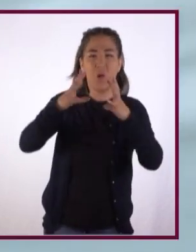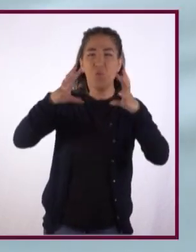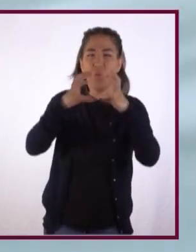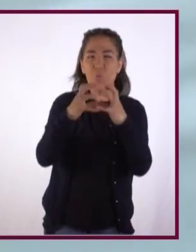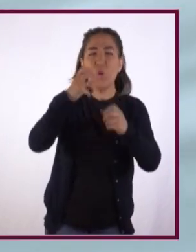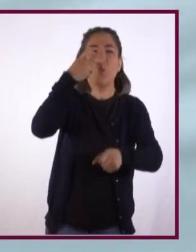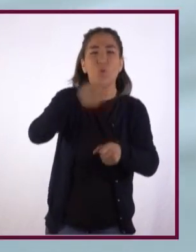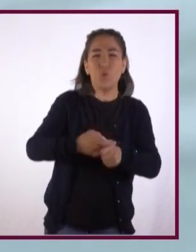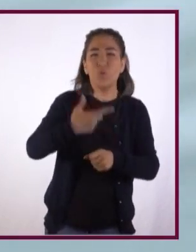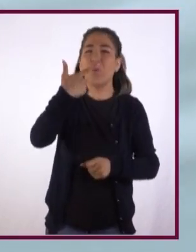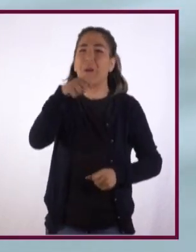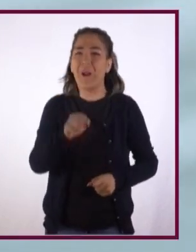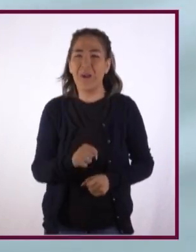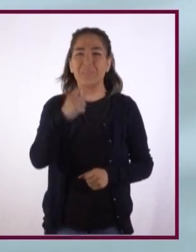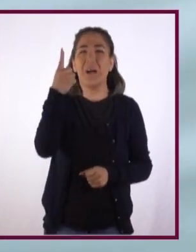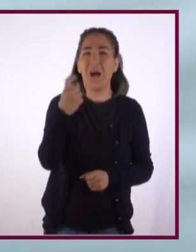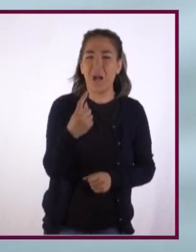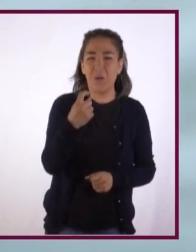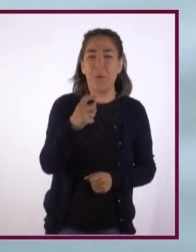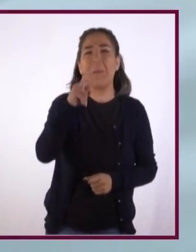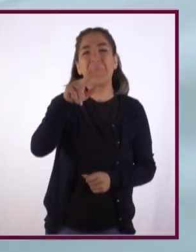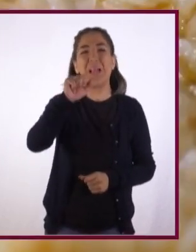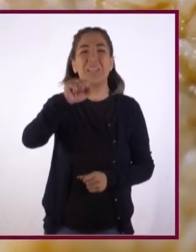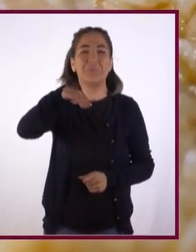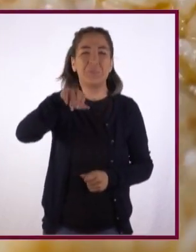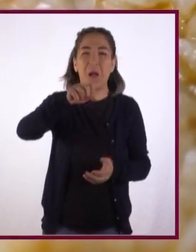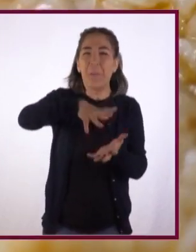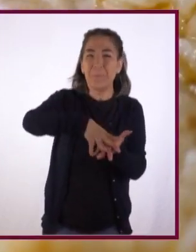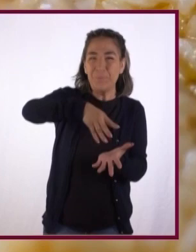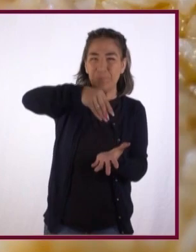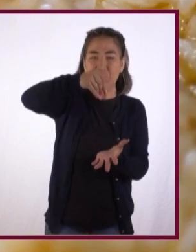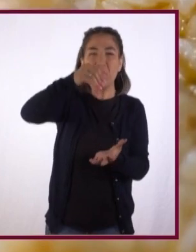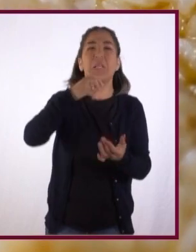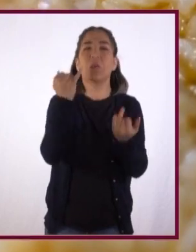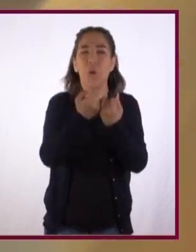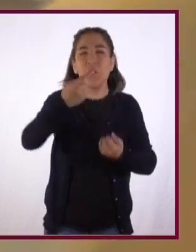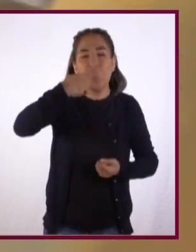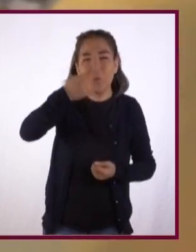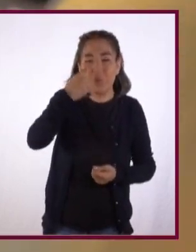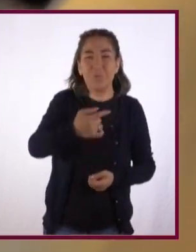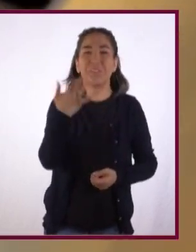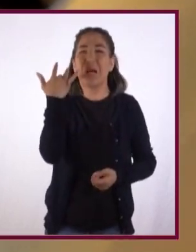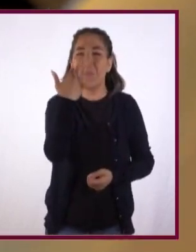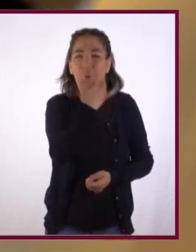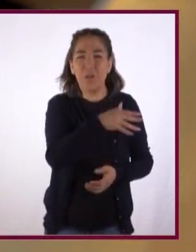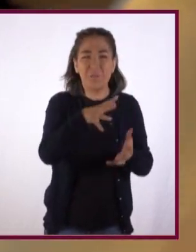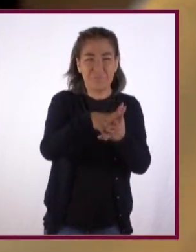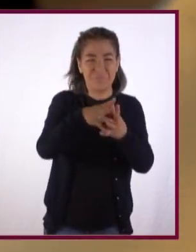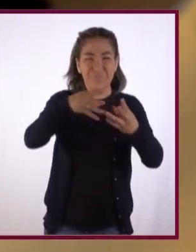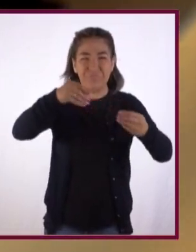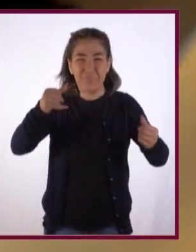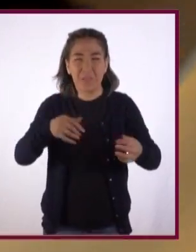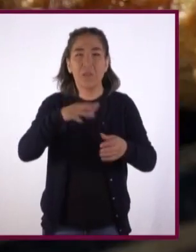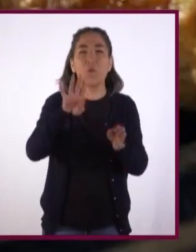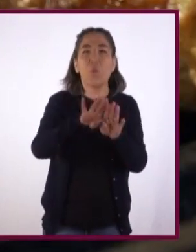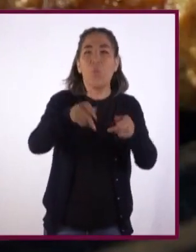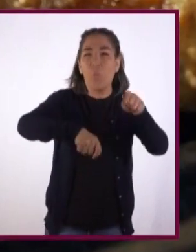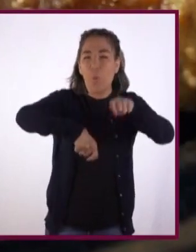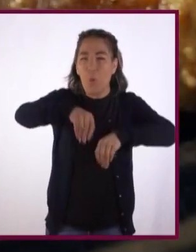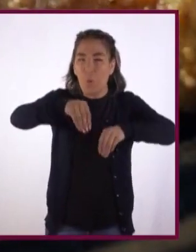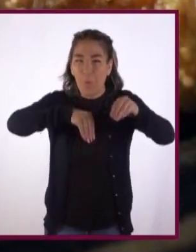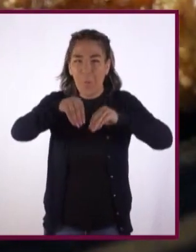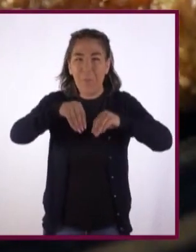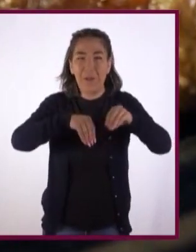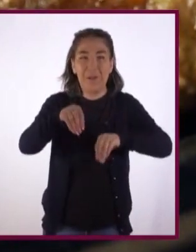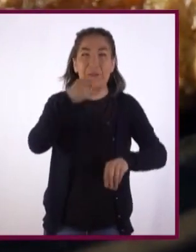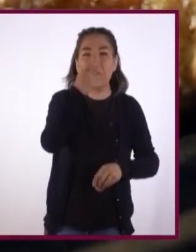físico, sólido, líquido, gaseoso o plasma. También cambia en su olor, sabor, densidad, viscosidad,